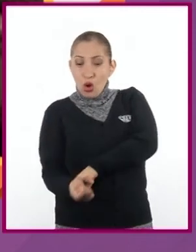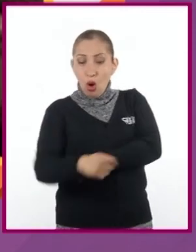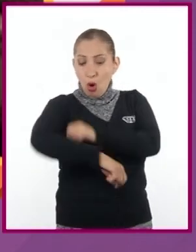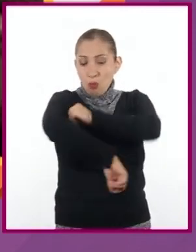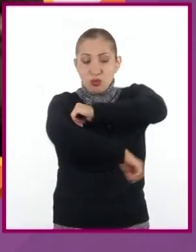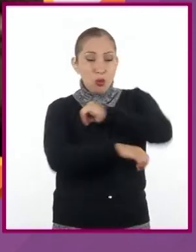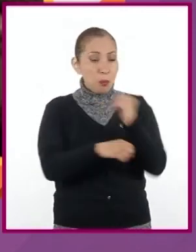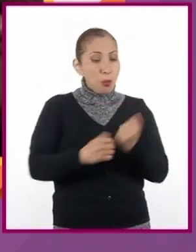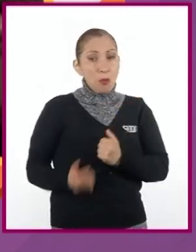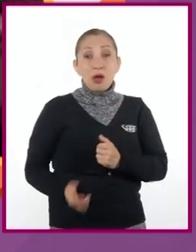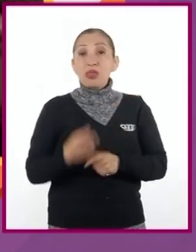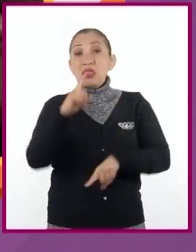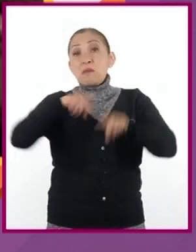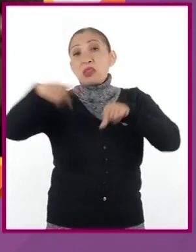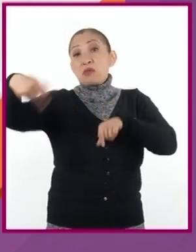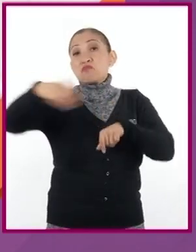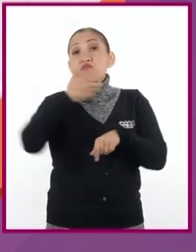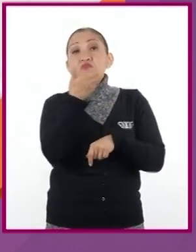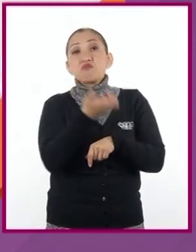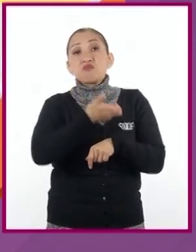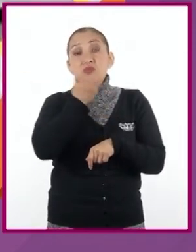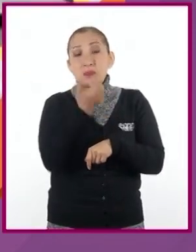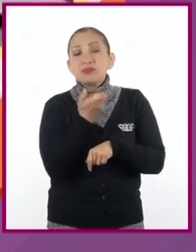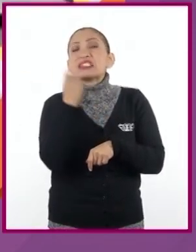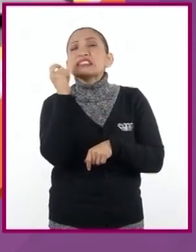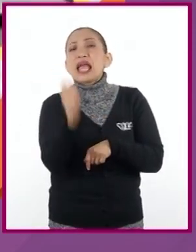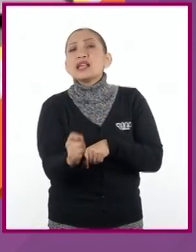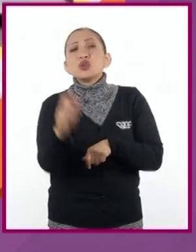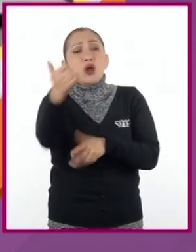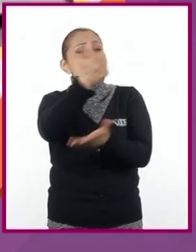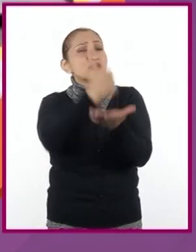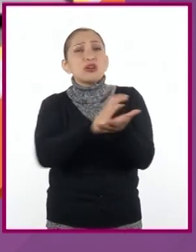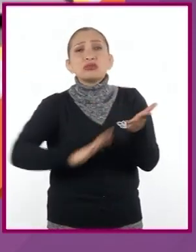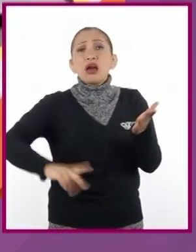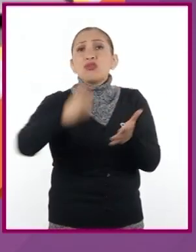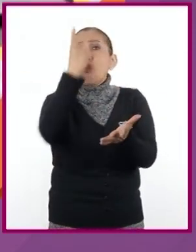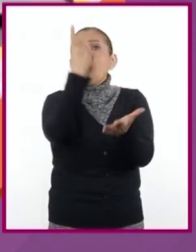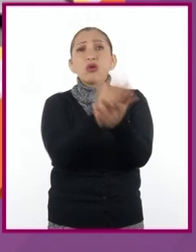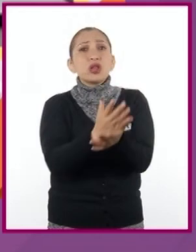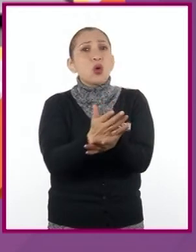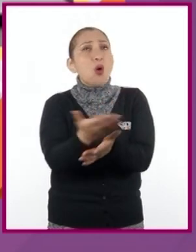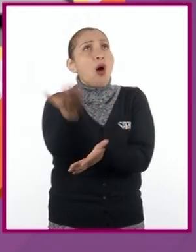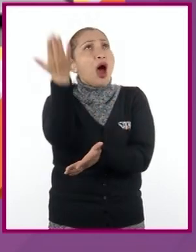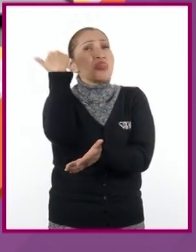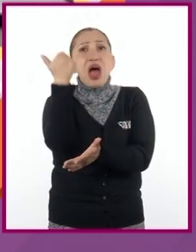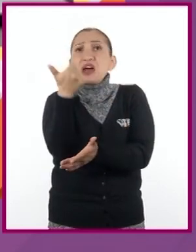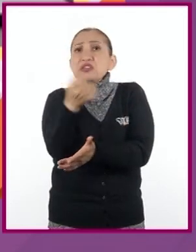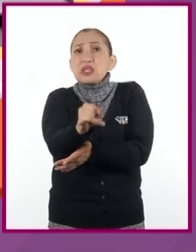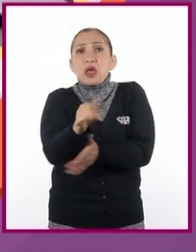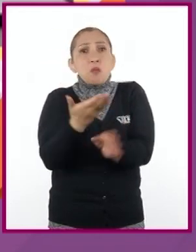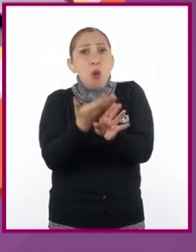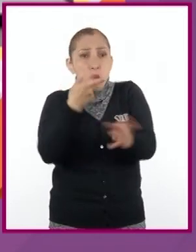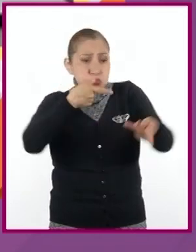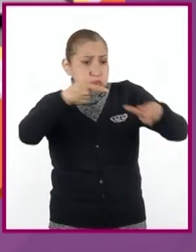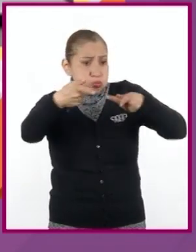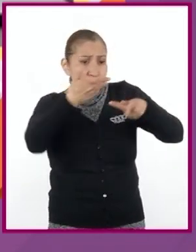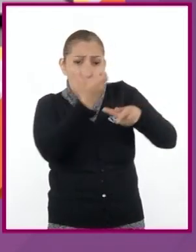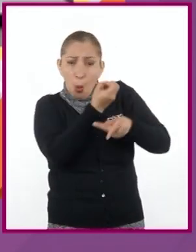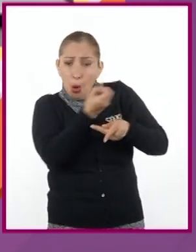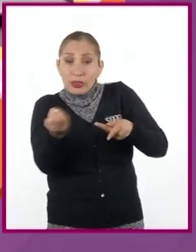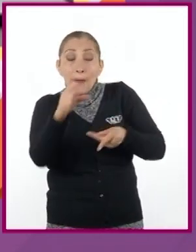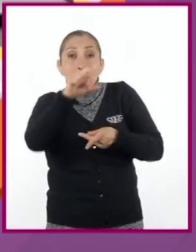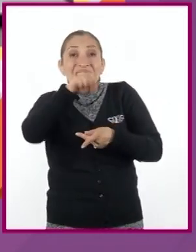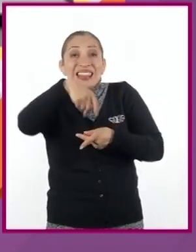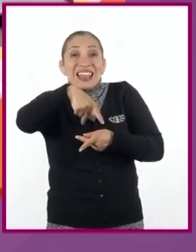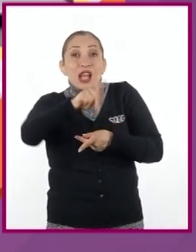articulaciones, según fuera su costumbre. Se trataba de una ciudad única en su tiempo, muy planificada, 20